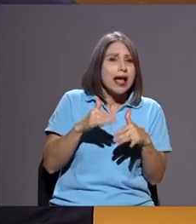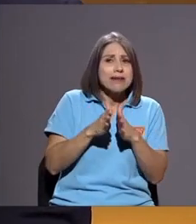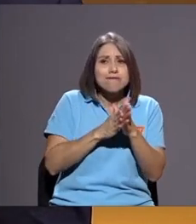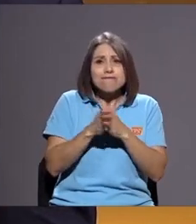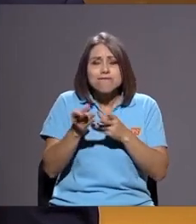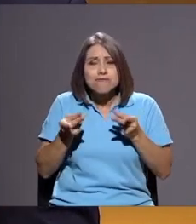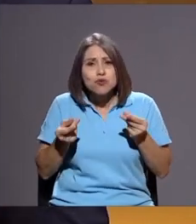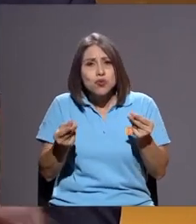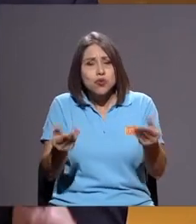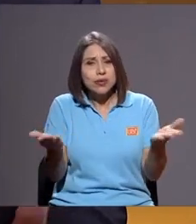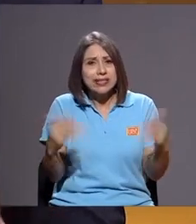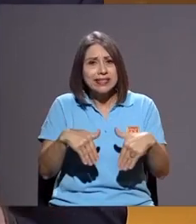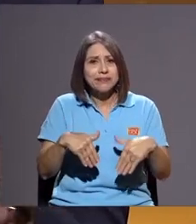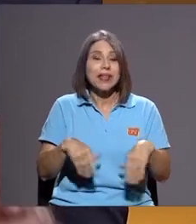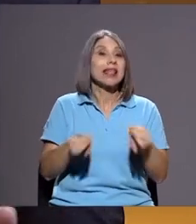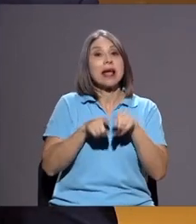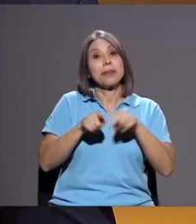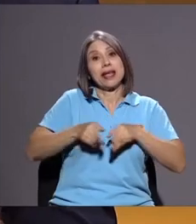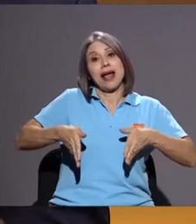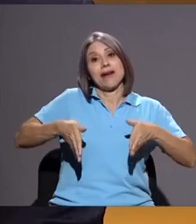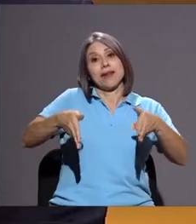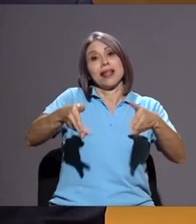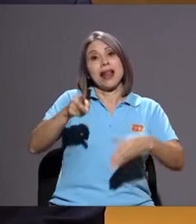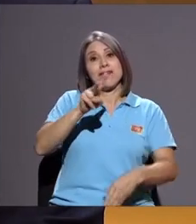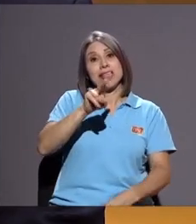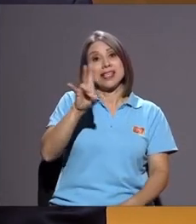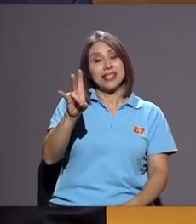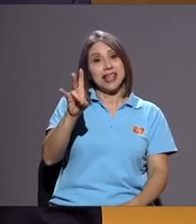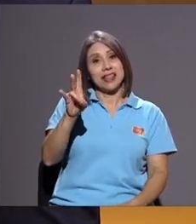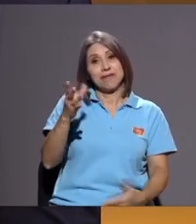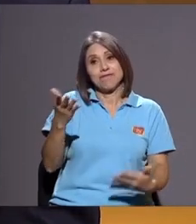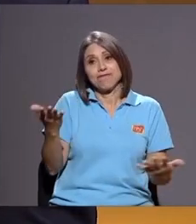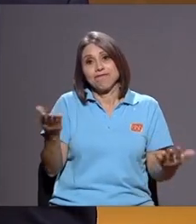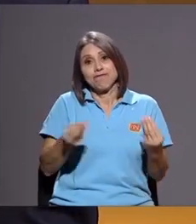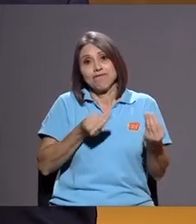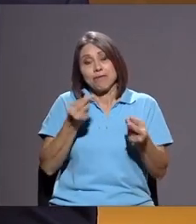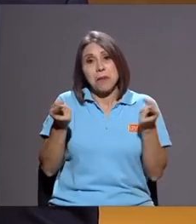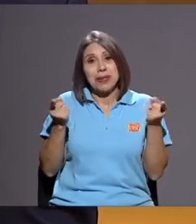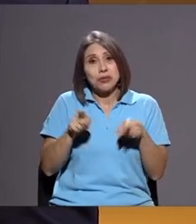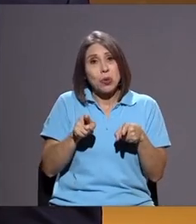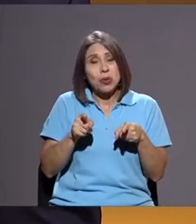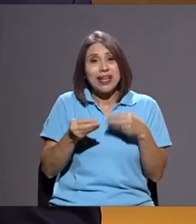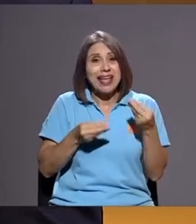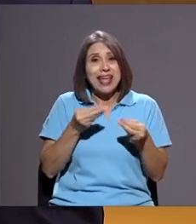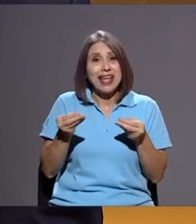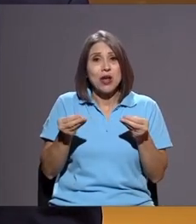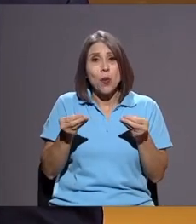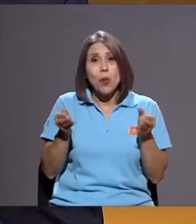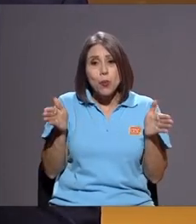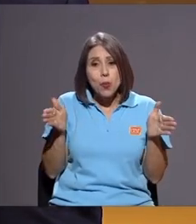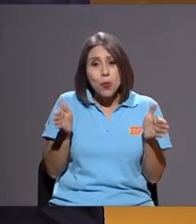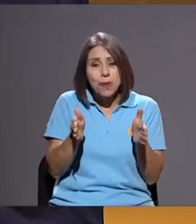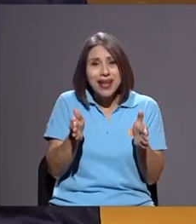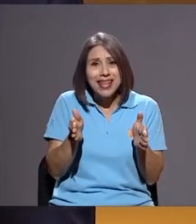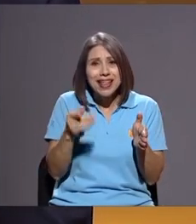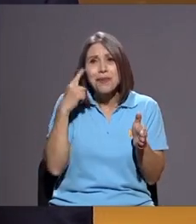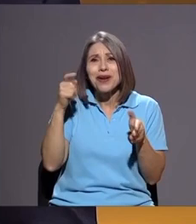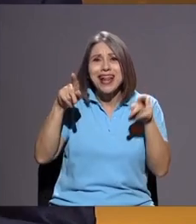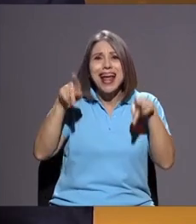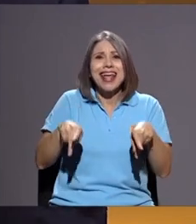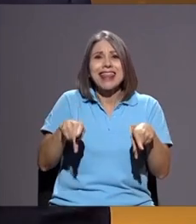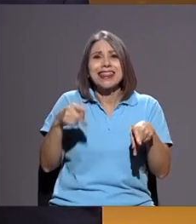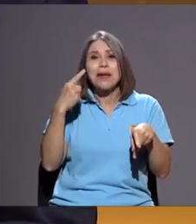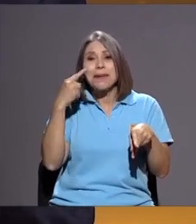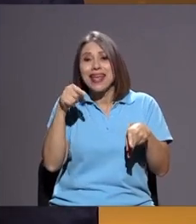y por otro lado sala 27 que nos resulta muy pequeñita pero resulta muy pequeñita precisamente porque la gente la encuentra como la carretera que hay que usar